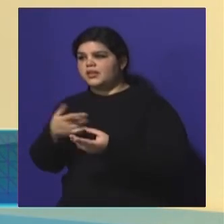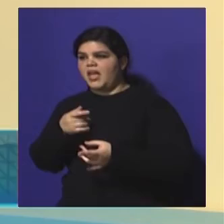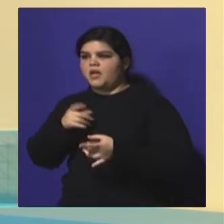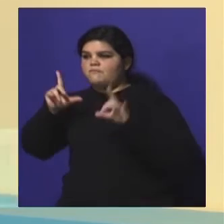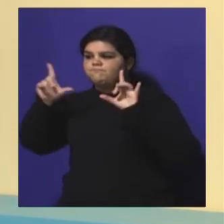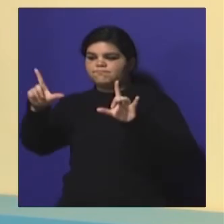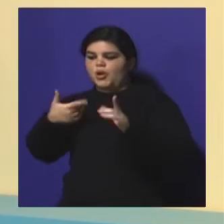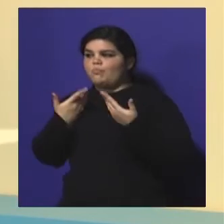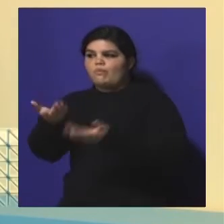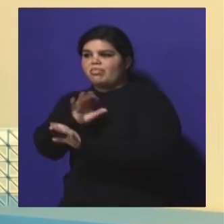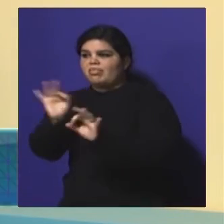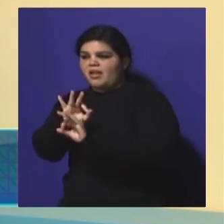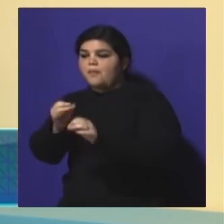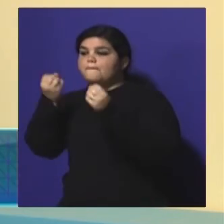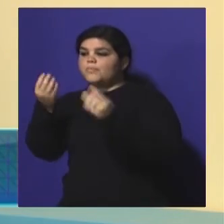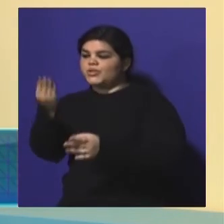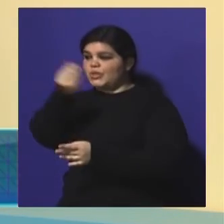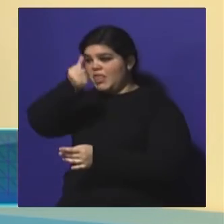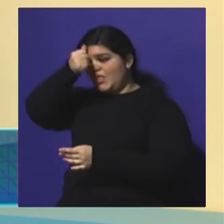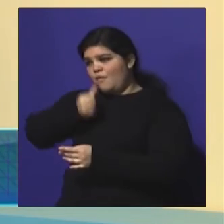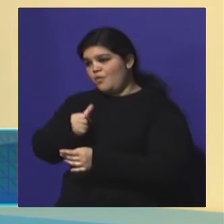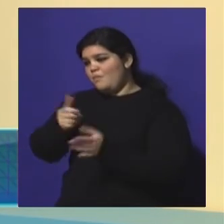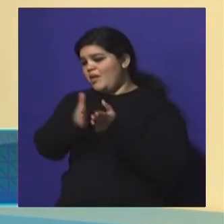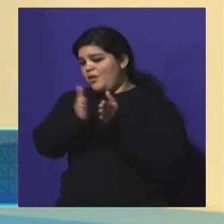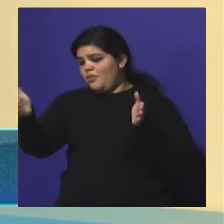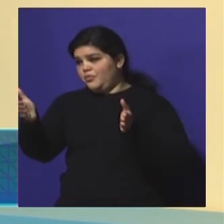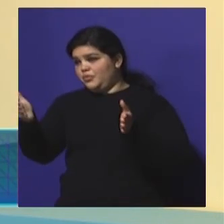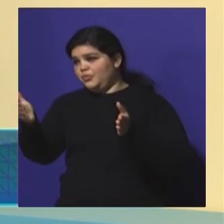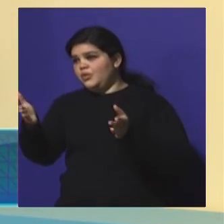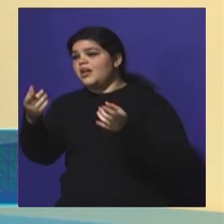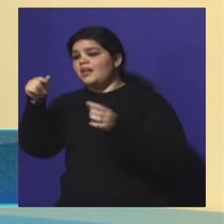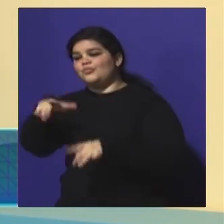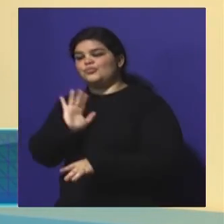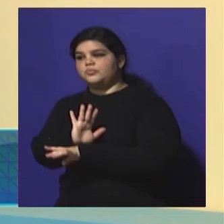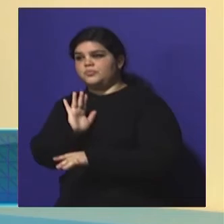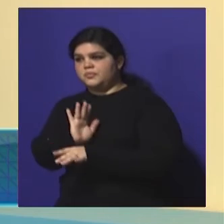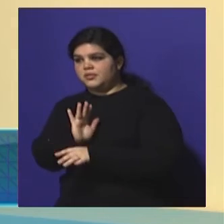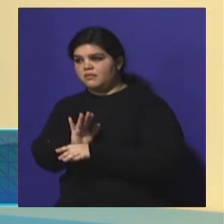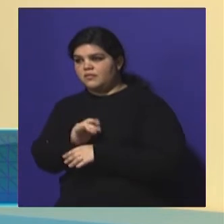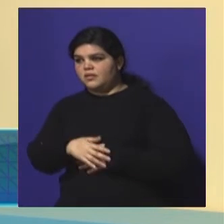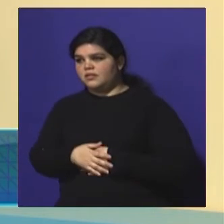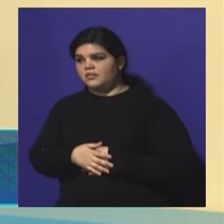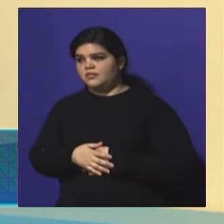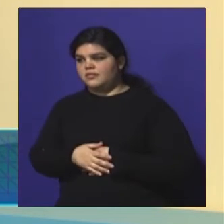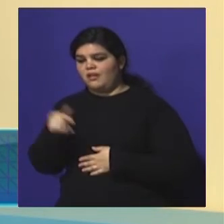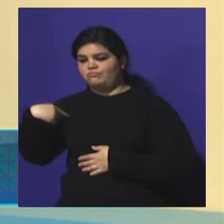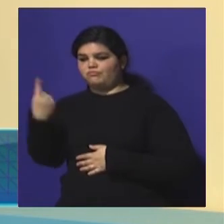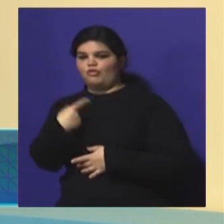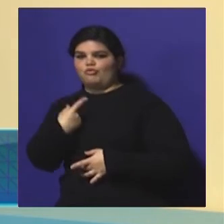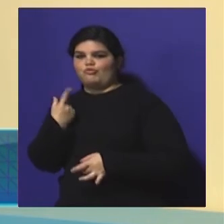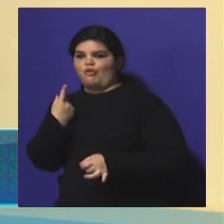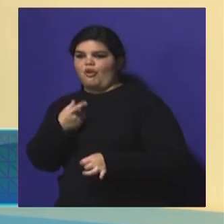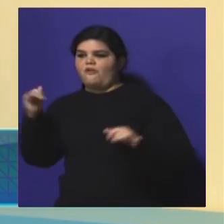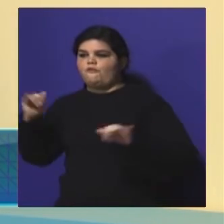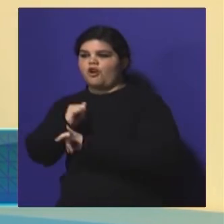del tema, por lo cual hemos atravesado el fin de semana largo y eso hizo que de alguna manera estuviéramos un poco apartados de la